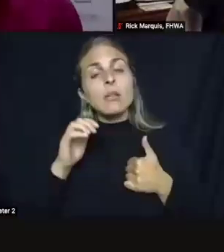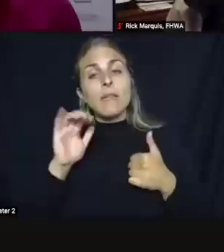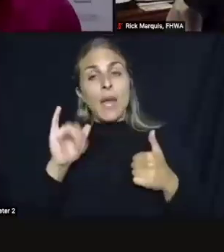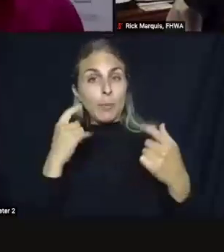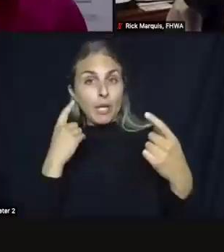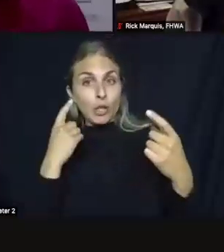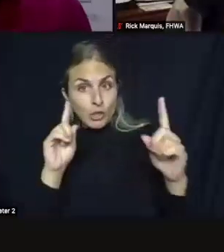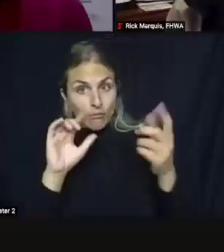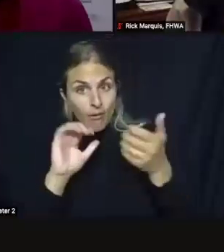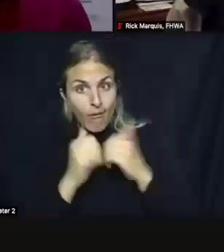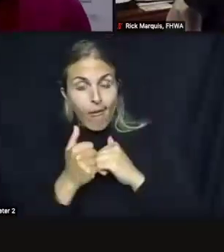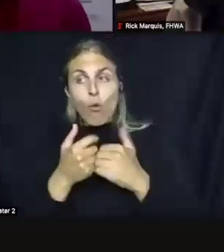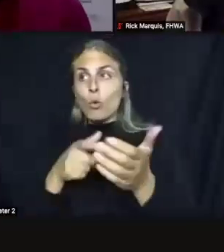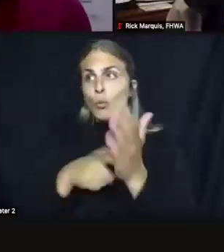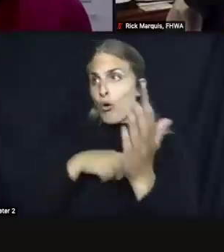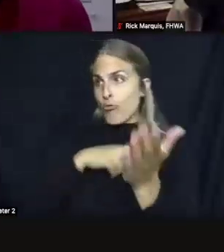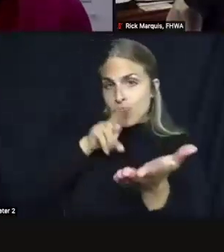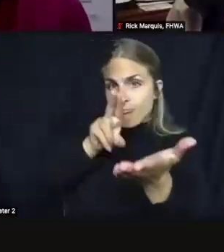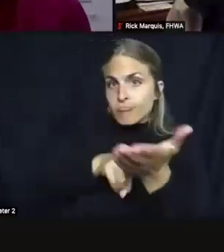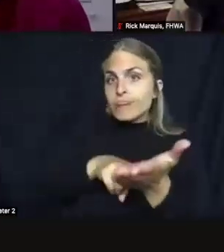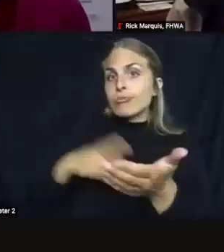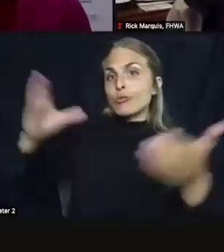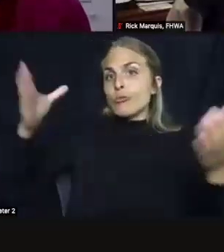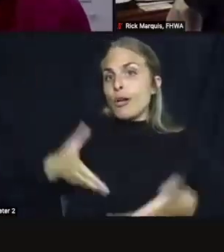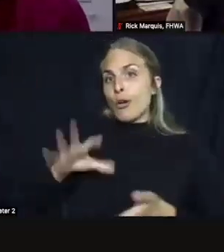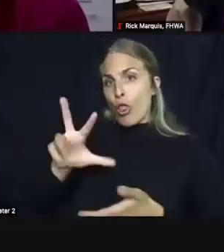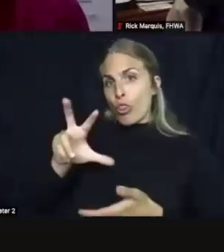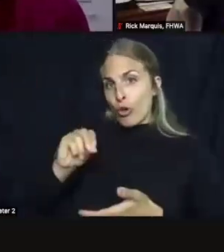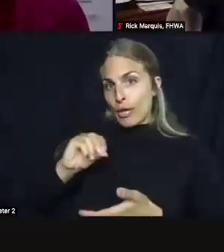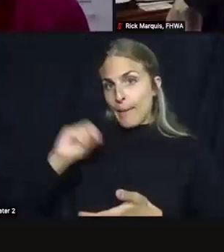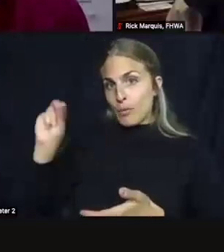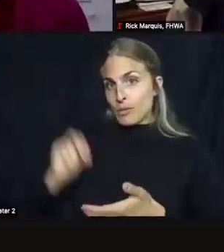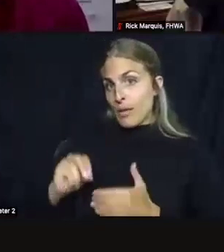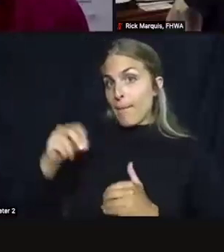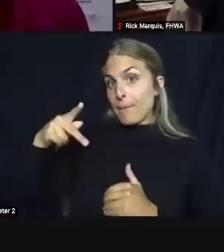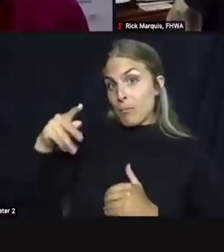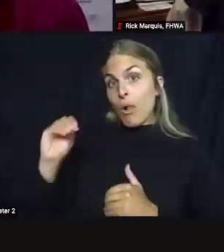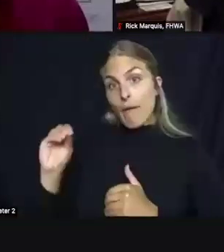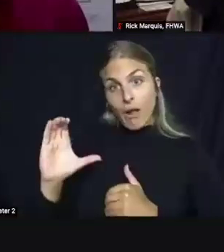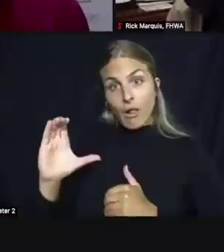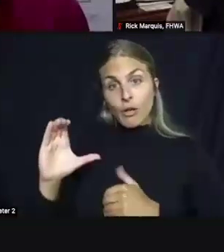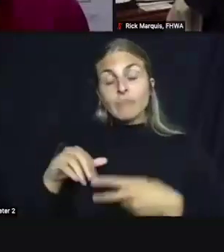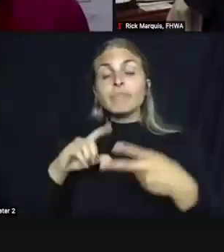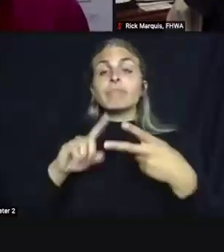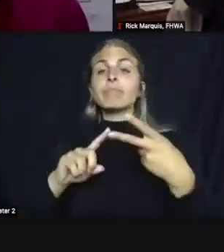locales. Eso se realizaría a través de tener